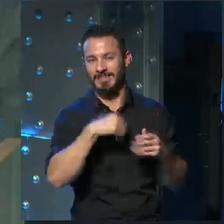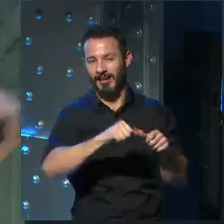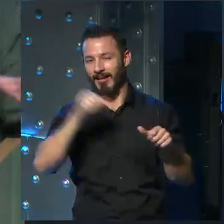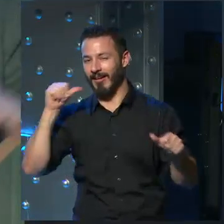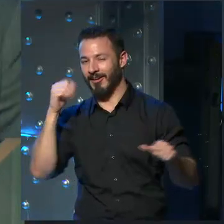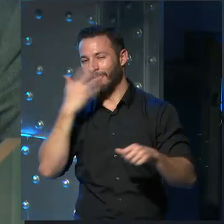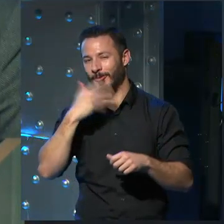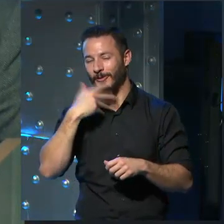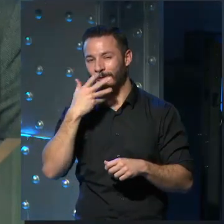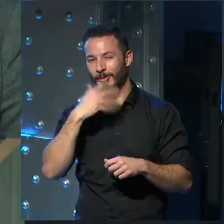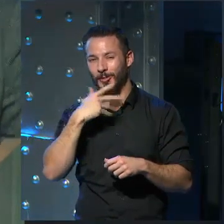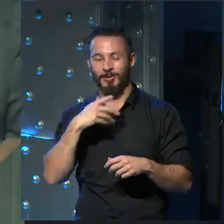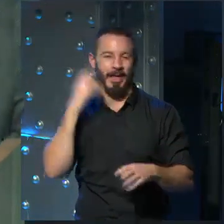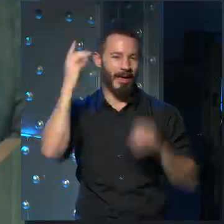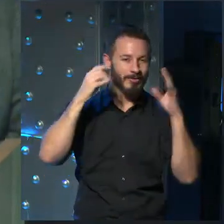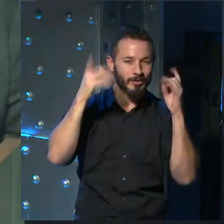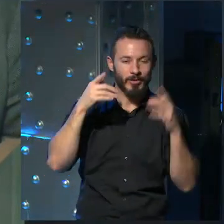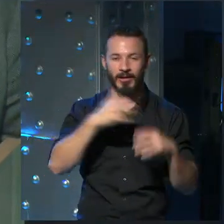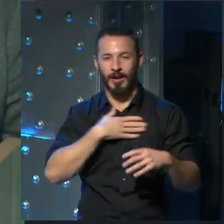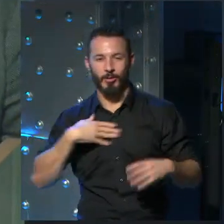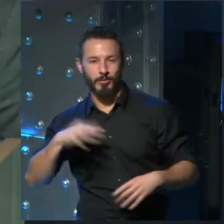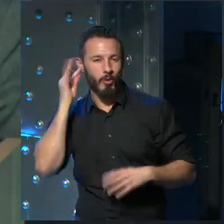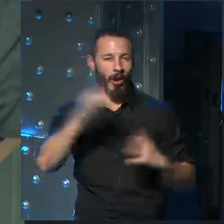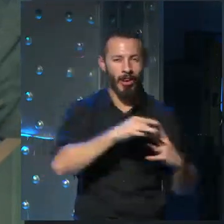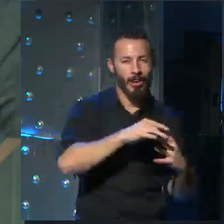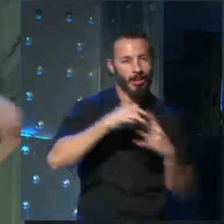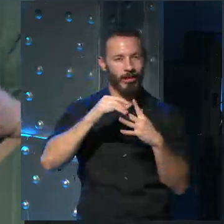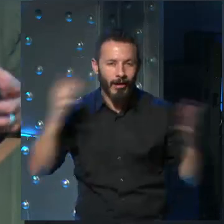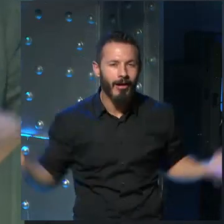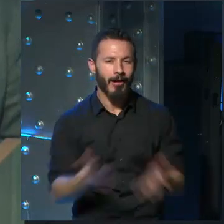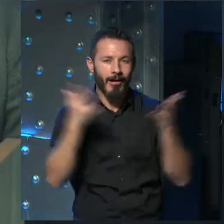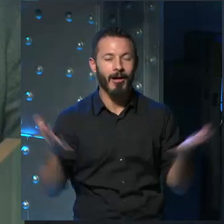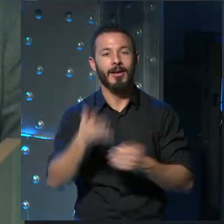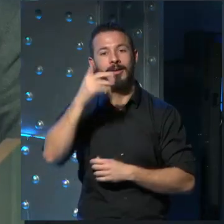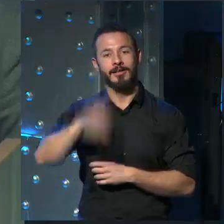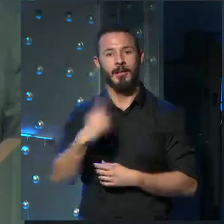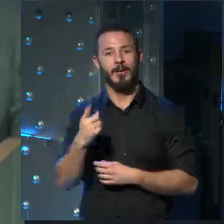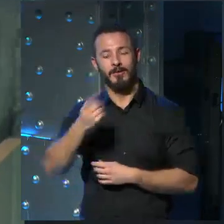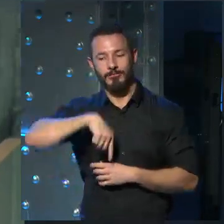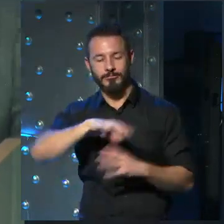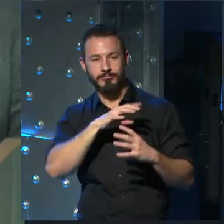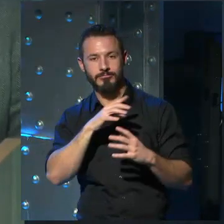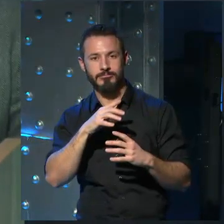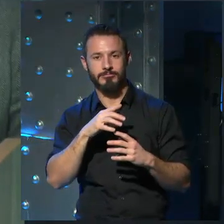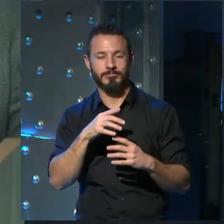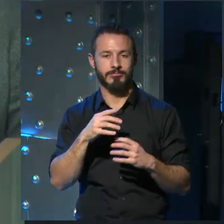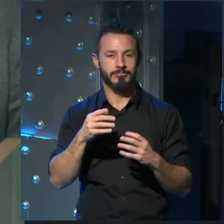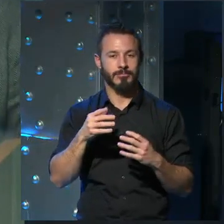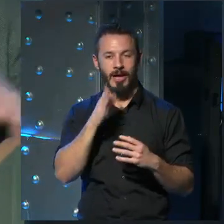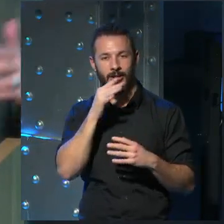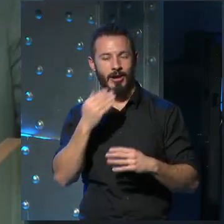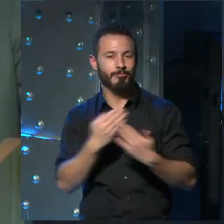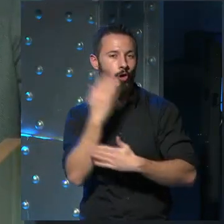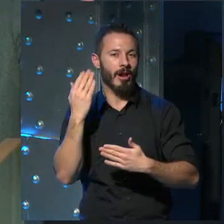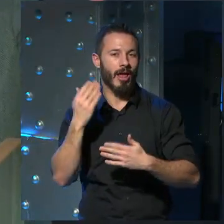que intentamos, por un lado, impulsar el liderazgo femenino y por otro, estamos comenzando una jornada que